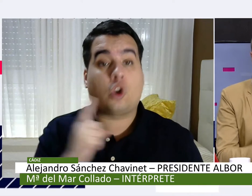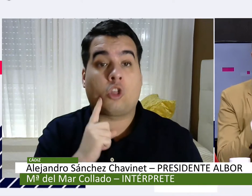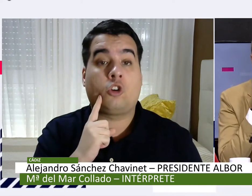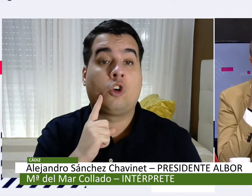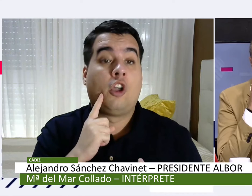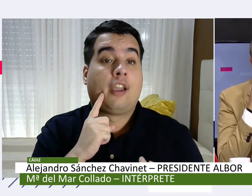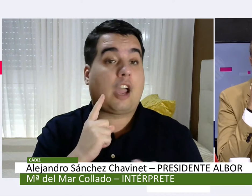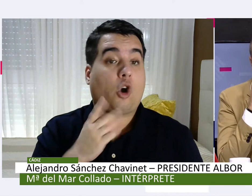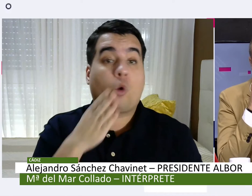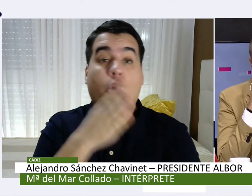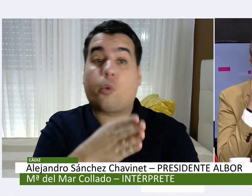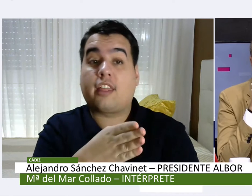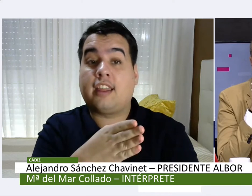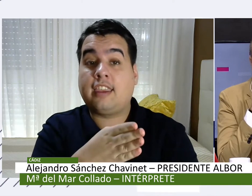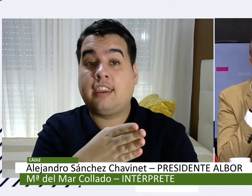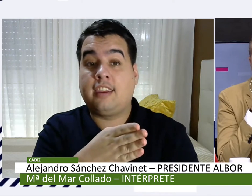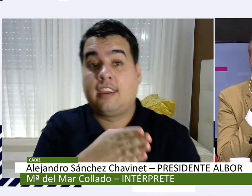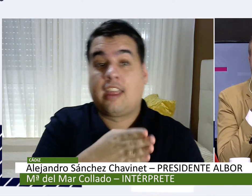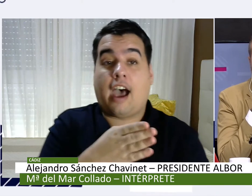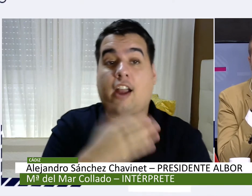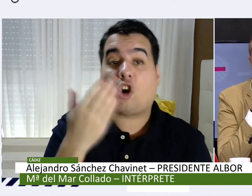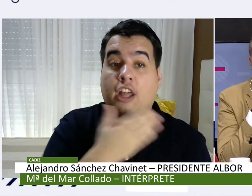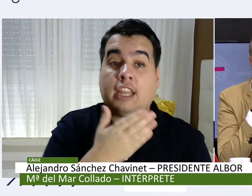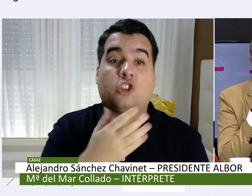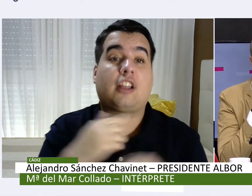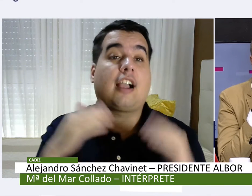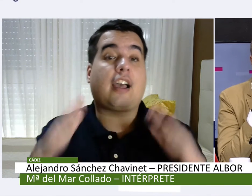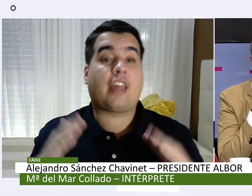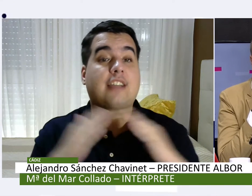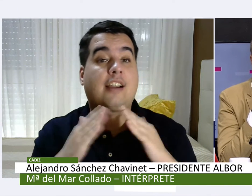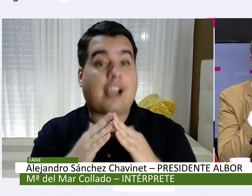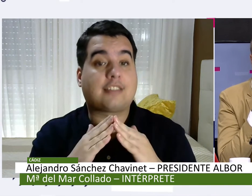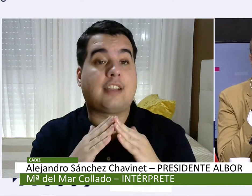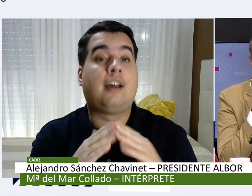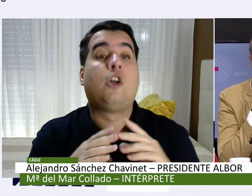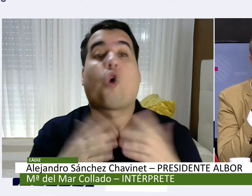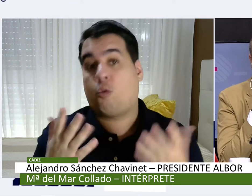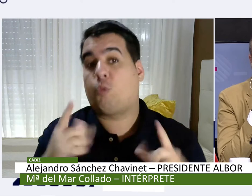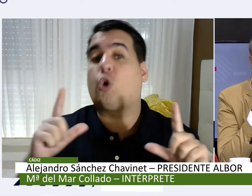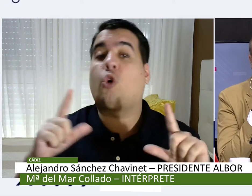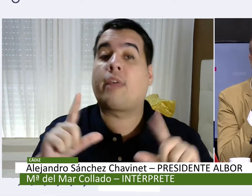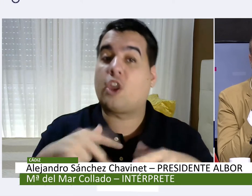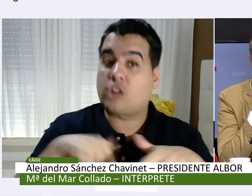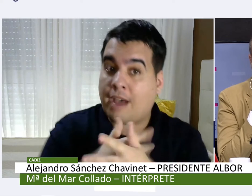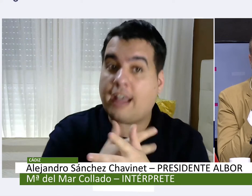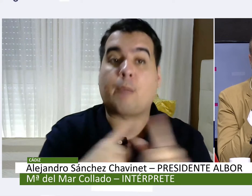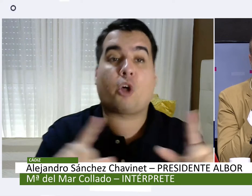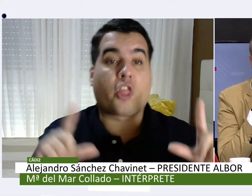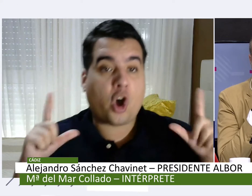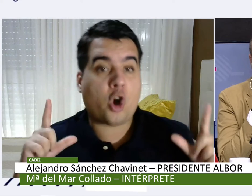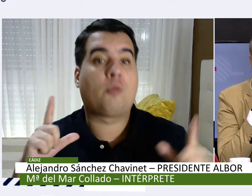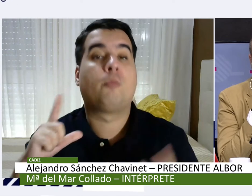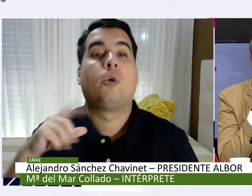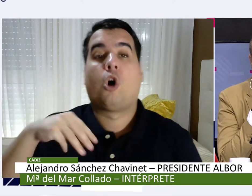algunos sordos que, como no pueden ir al colegio, tienen que quedarse en casa por medio de llamada,